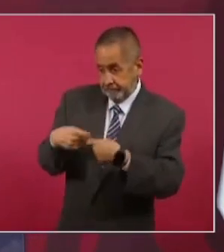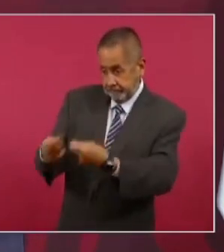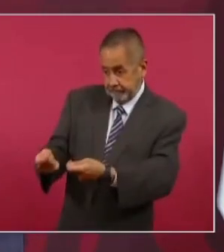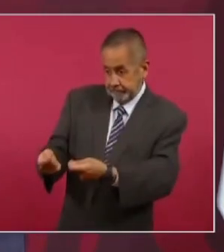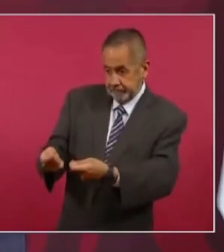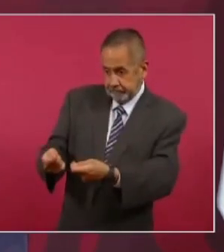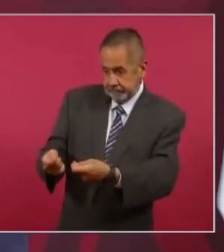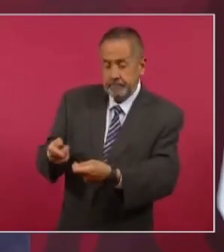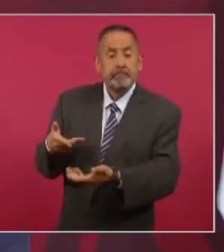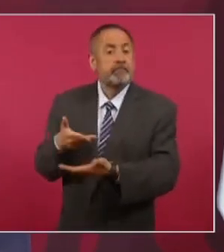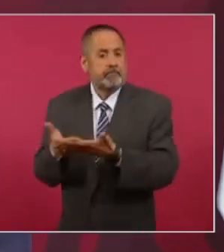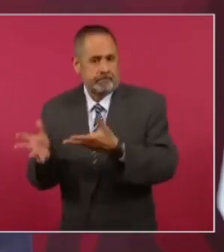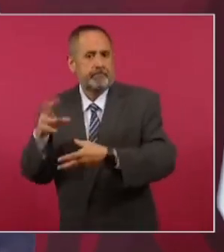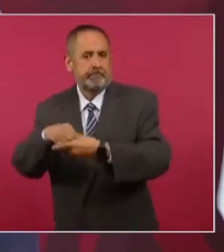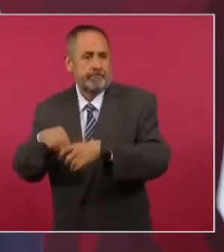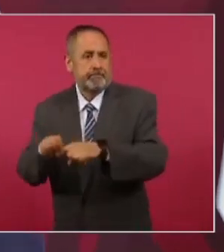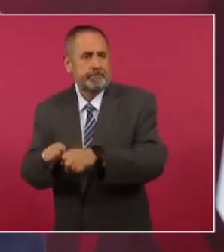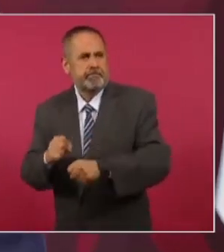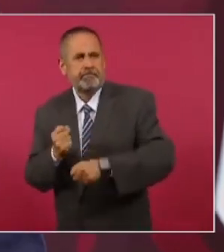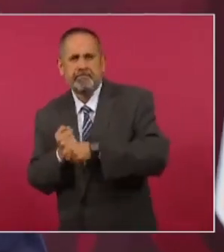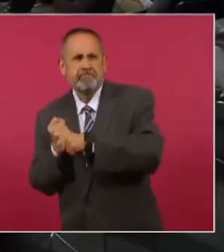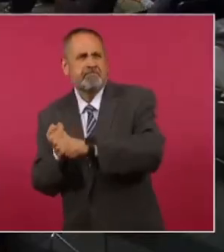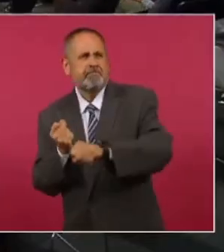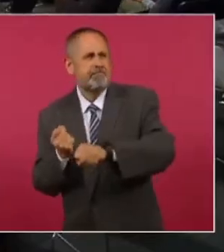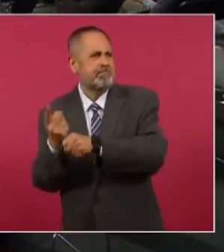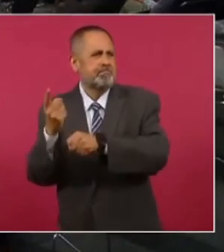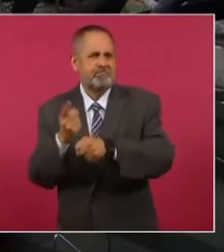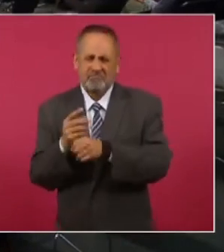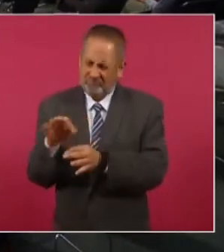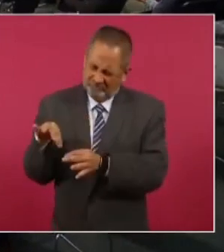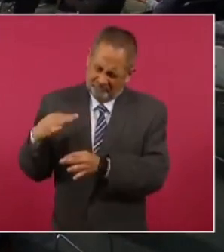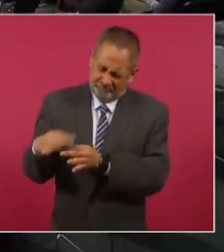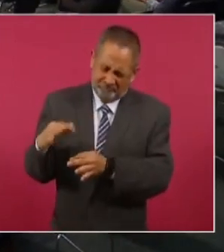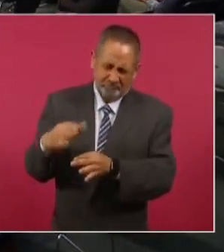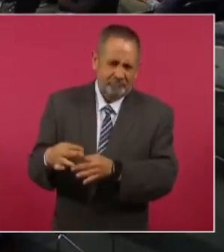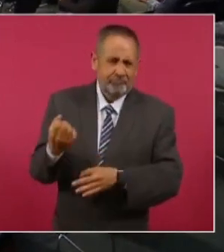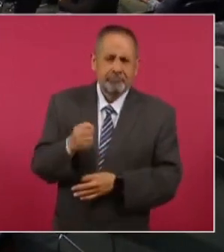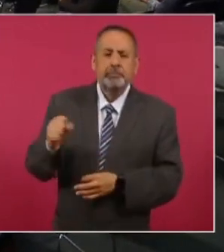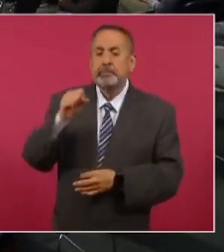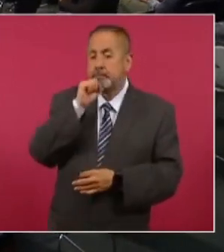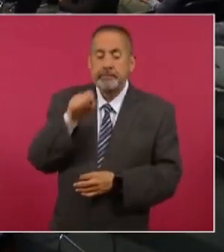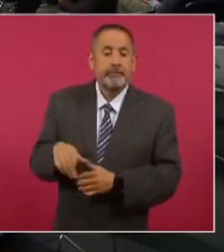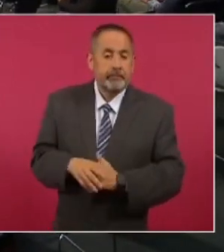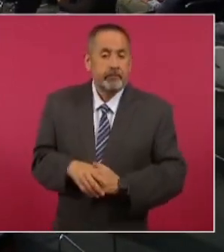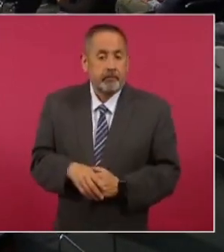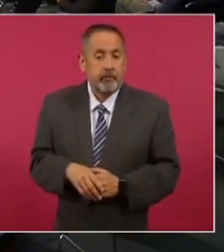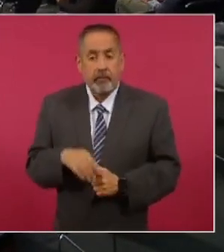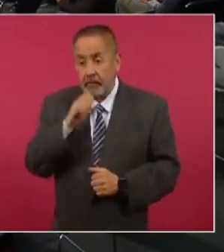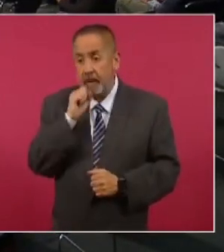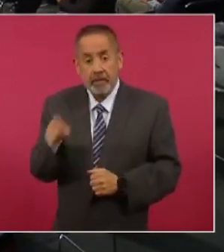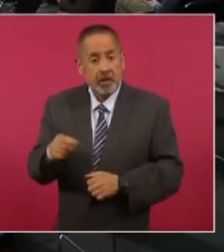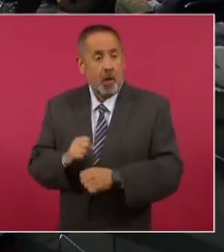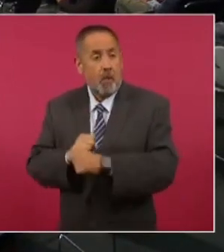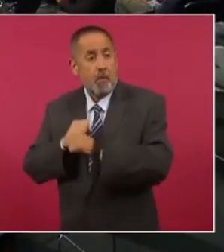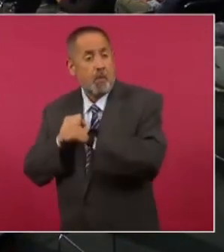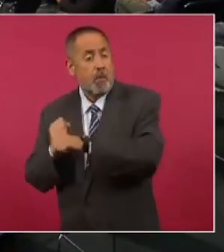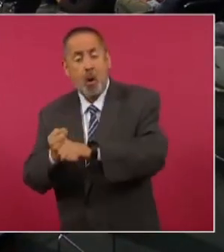y aplicadísimo además es muy buen bateador